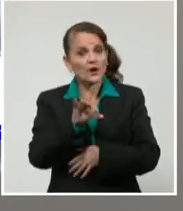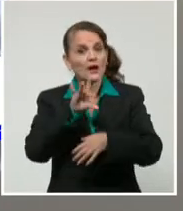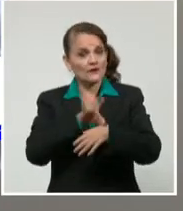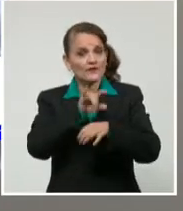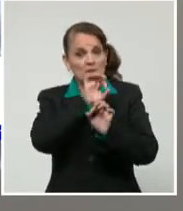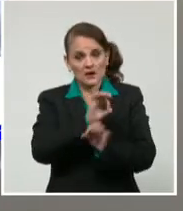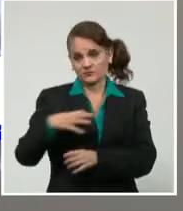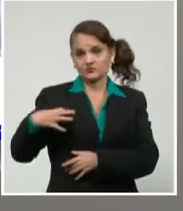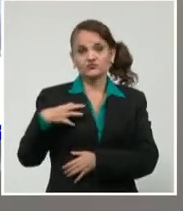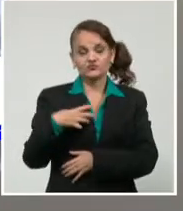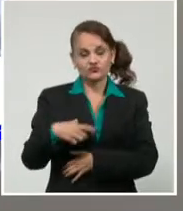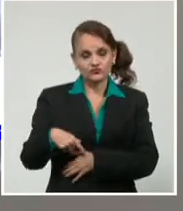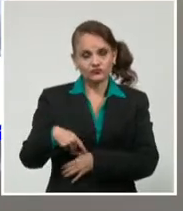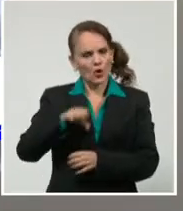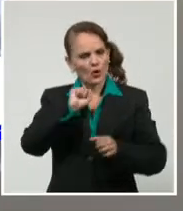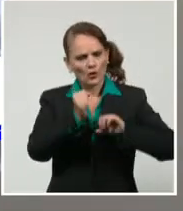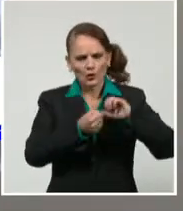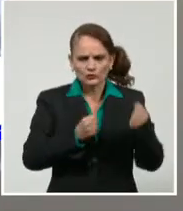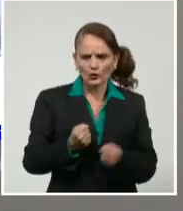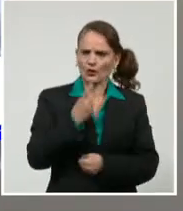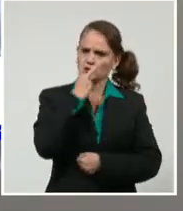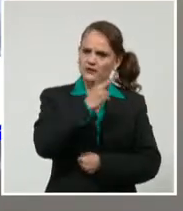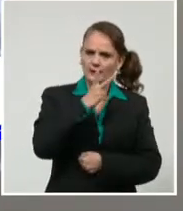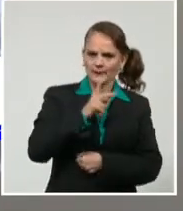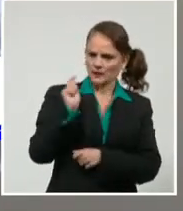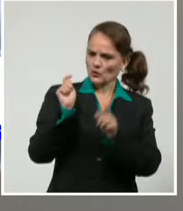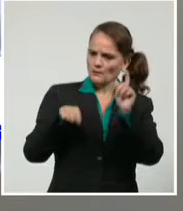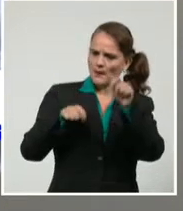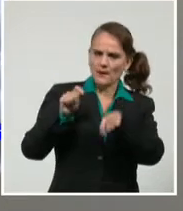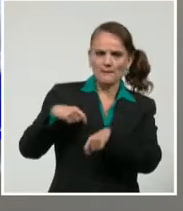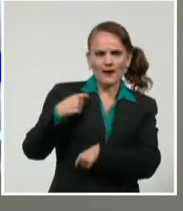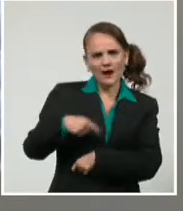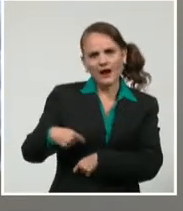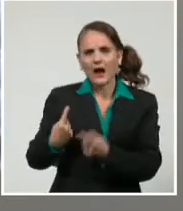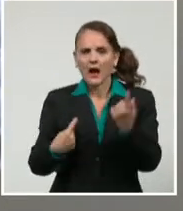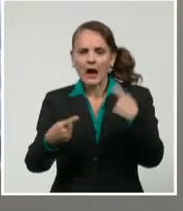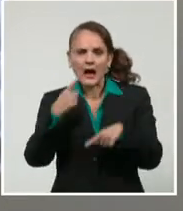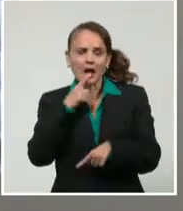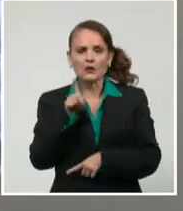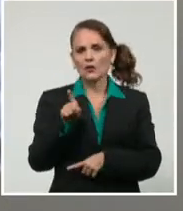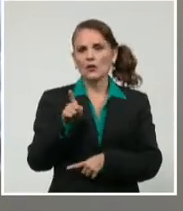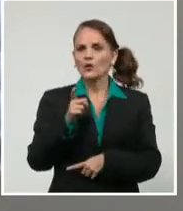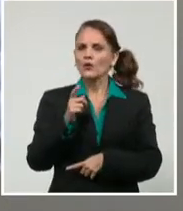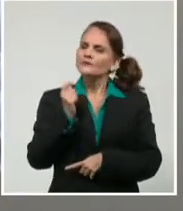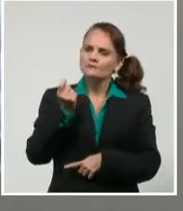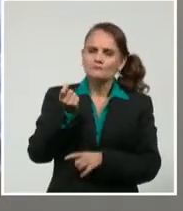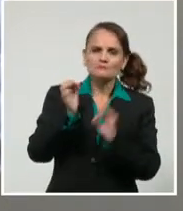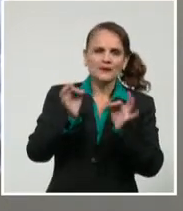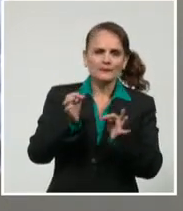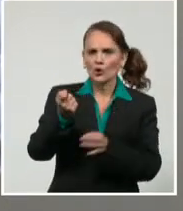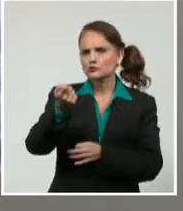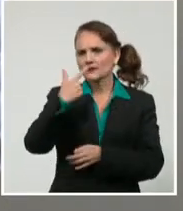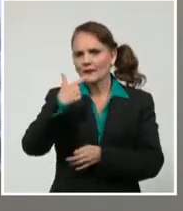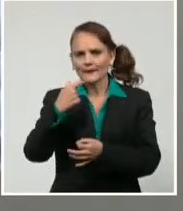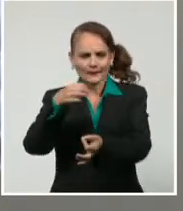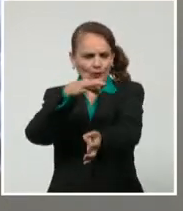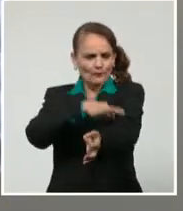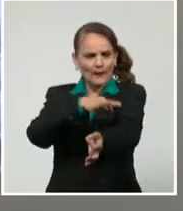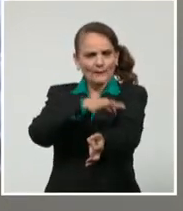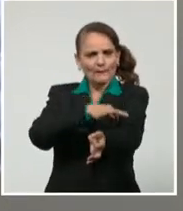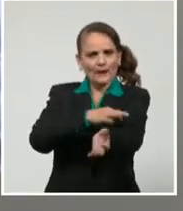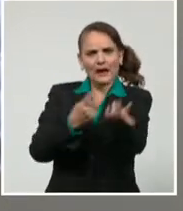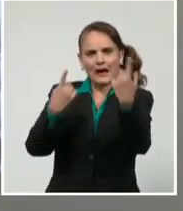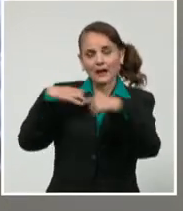control y el tratamiento quirúrgico y el tratamiento oncológico de todas las pacientes que lo han requerido,